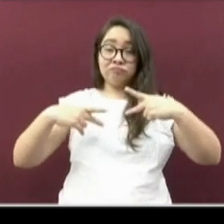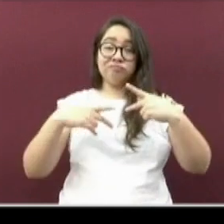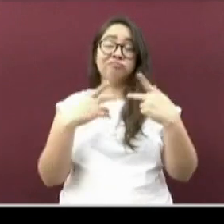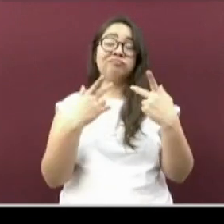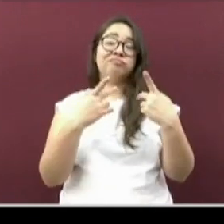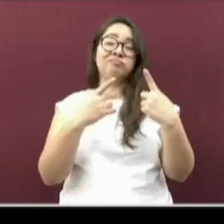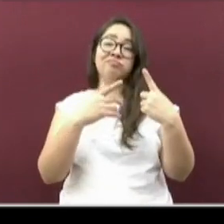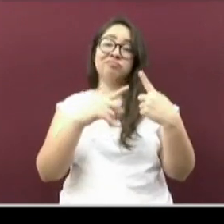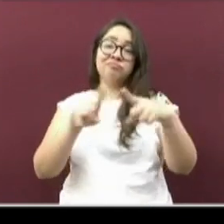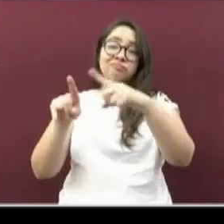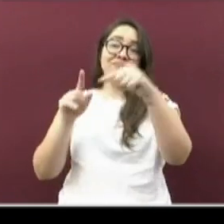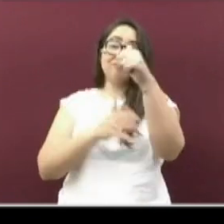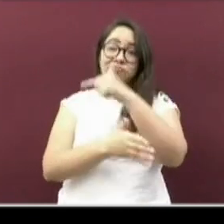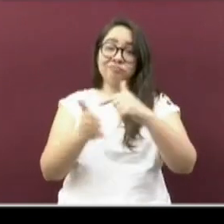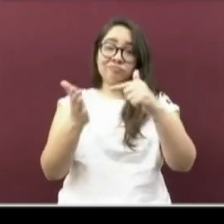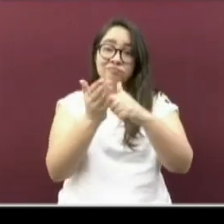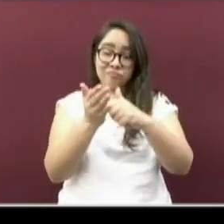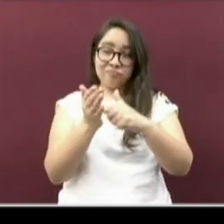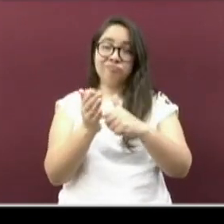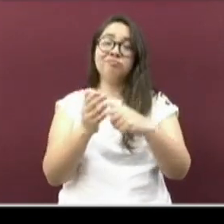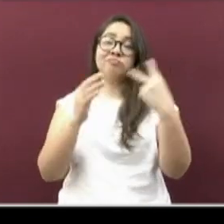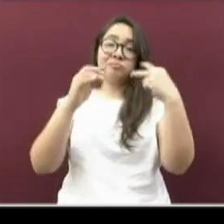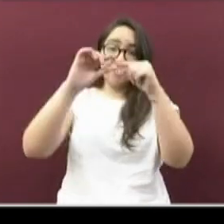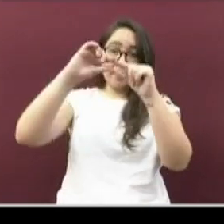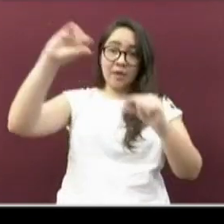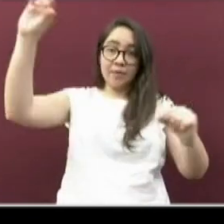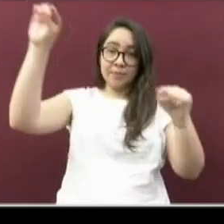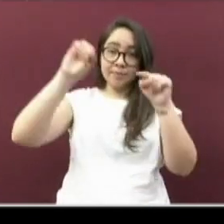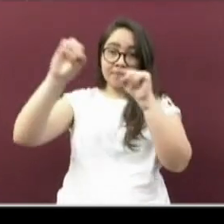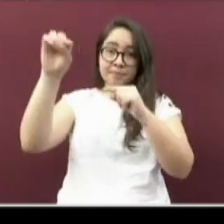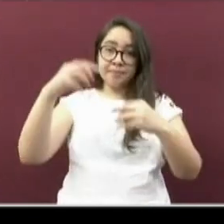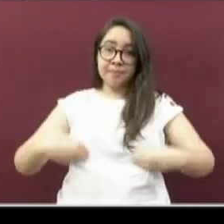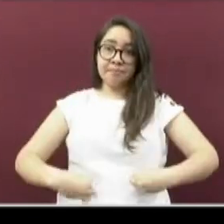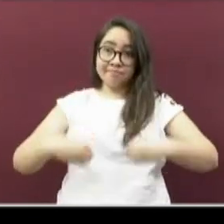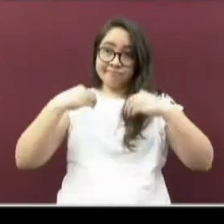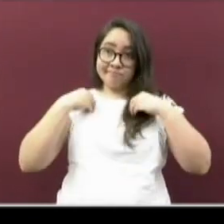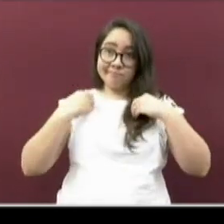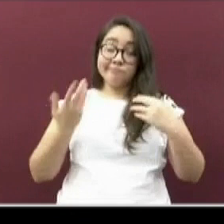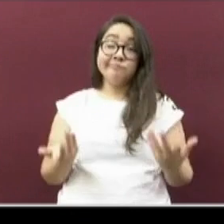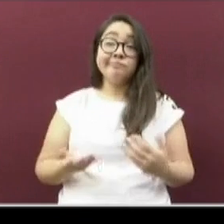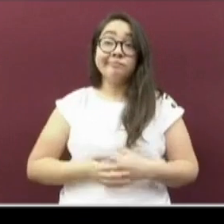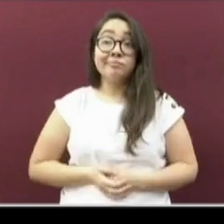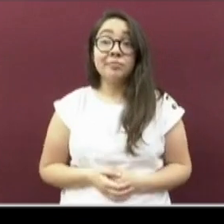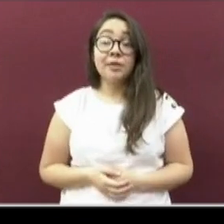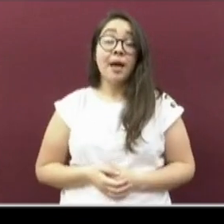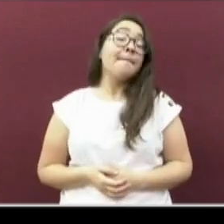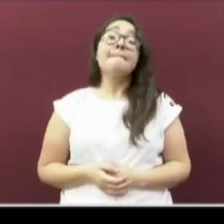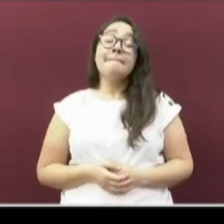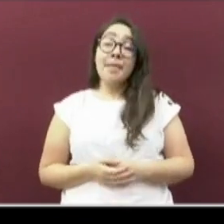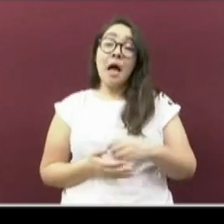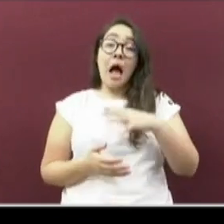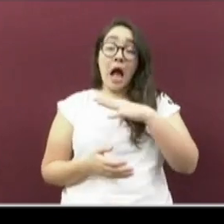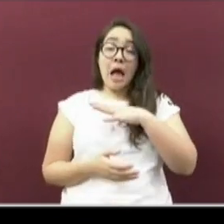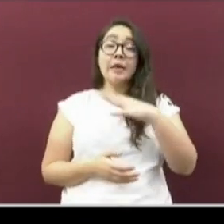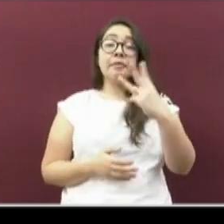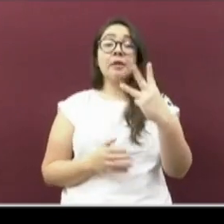diferentes ciudades de la entidad. Y miren ustedes, ahora son